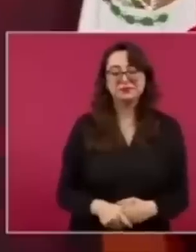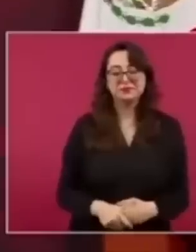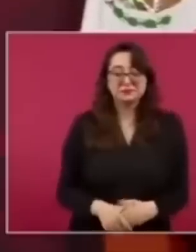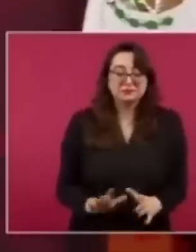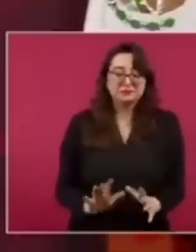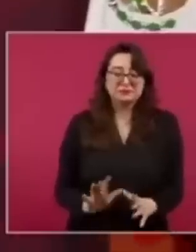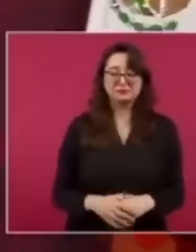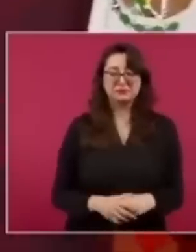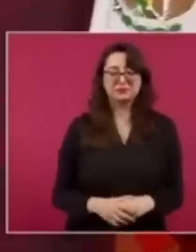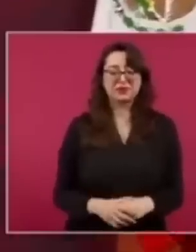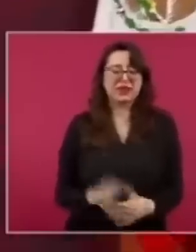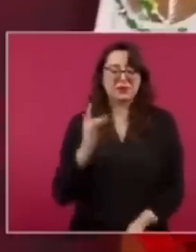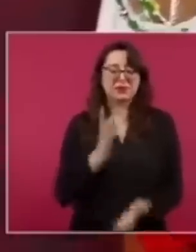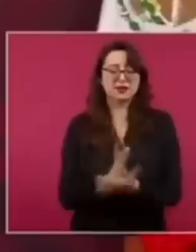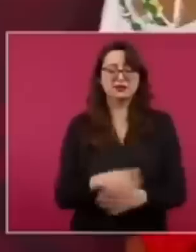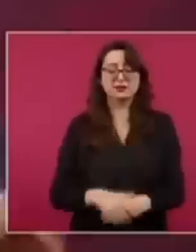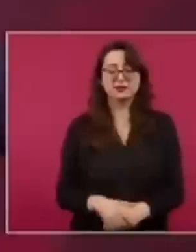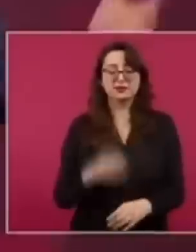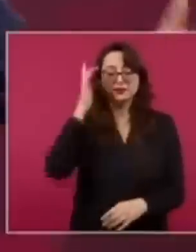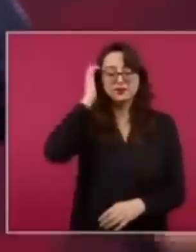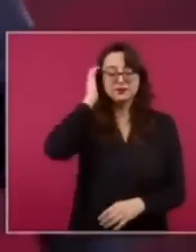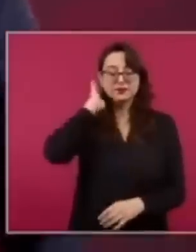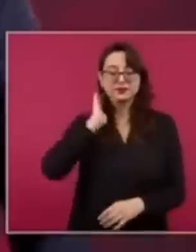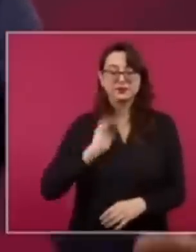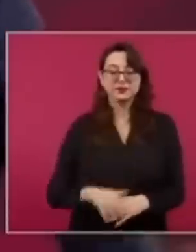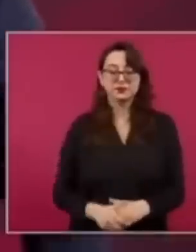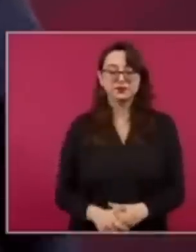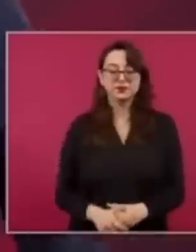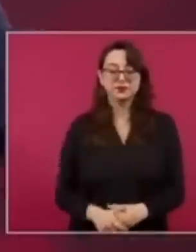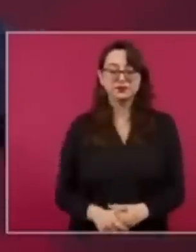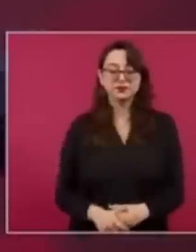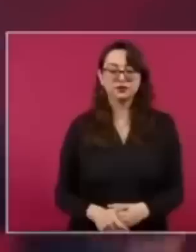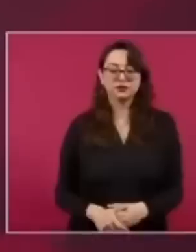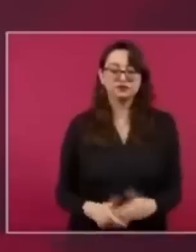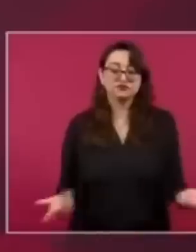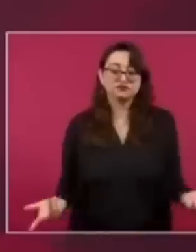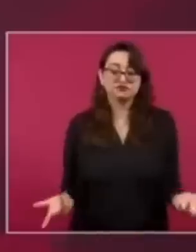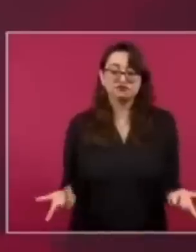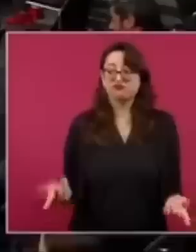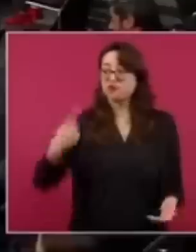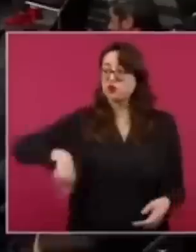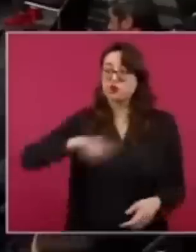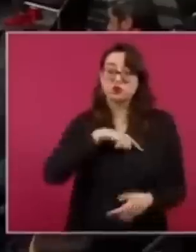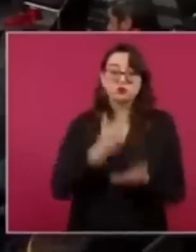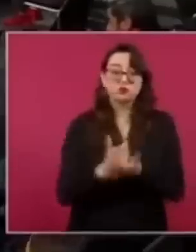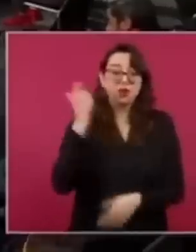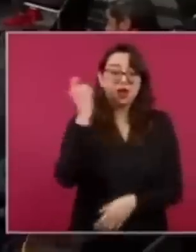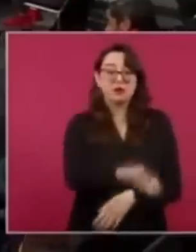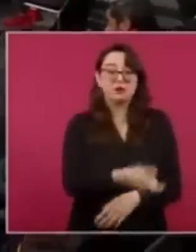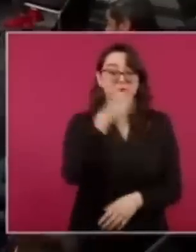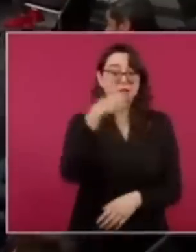Pero eso es todo. O sea, que le cuesta al pueblo, pues,